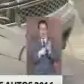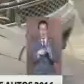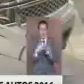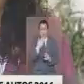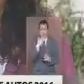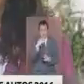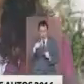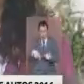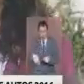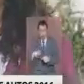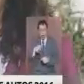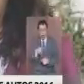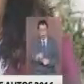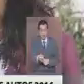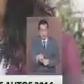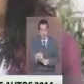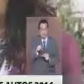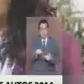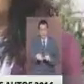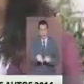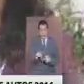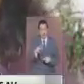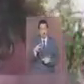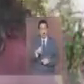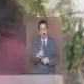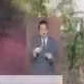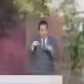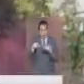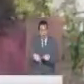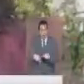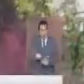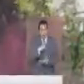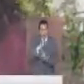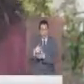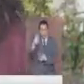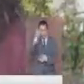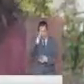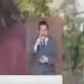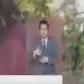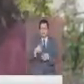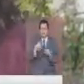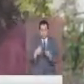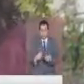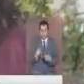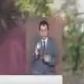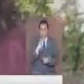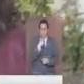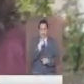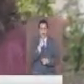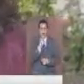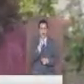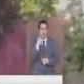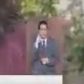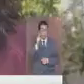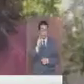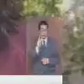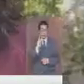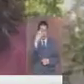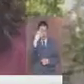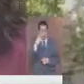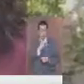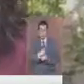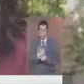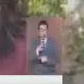momento para comprar? En este momento comprar, de aquí al domingo probablemente, pero no es una decisión fácil que se pueda tomar en 3 días